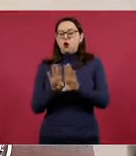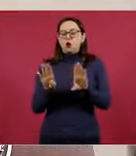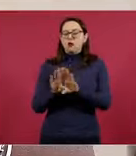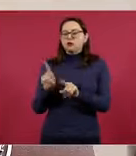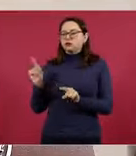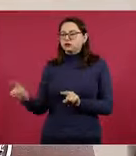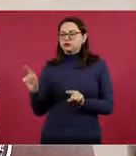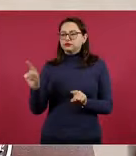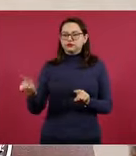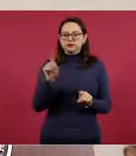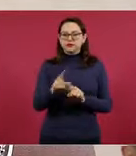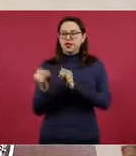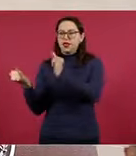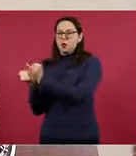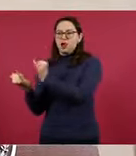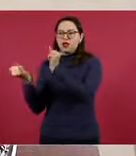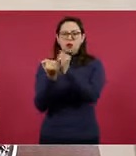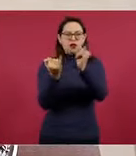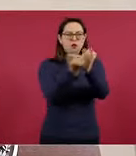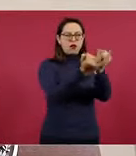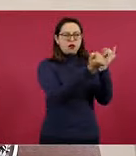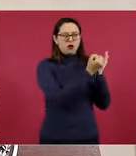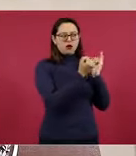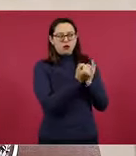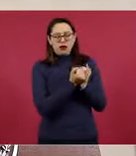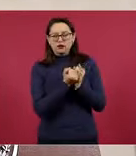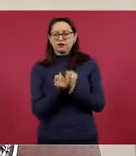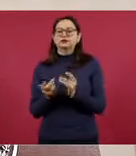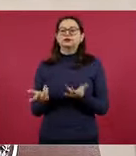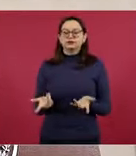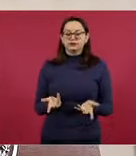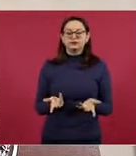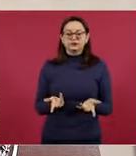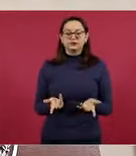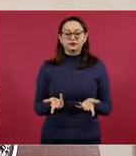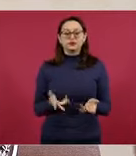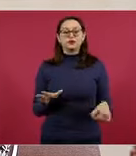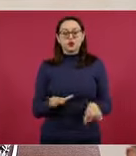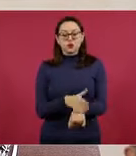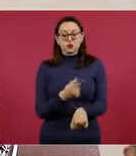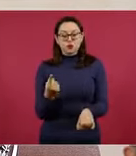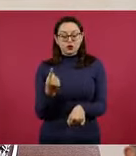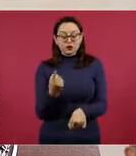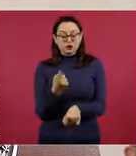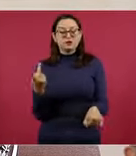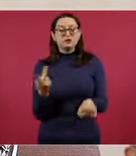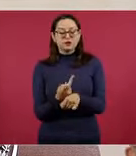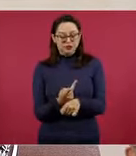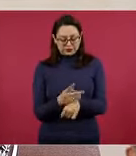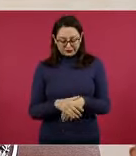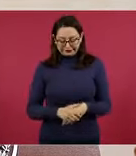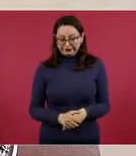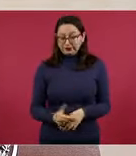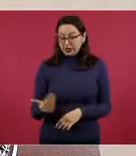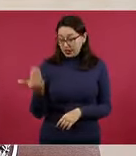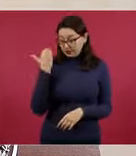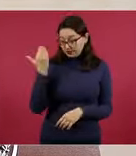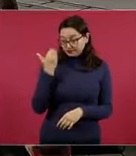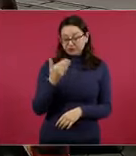Porque todavía hablaban hasta hace poco el Reforma